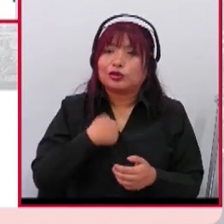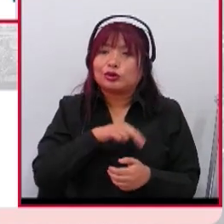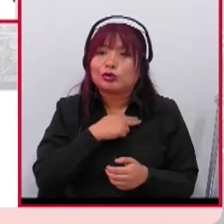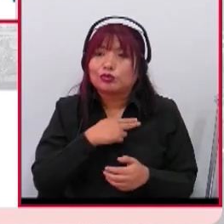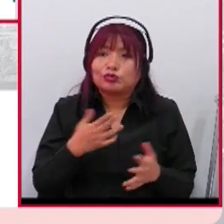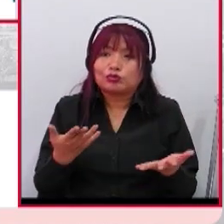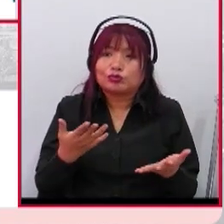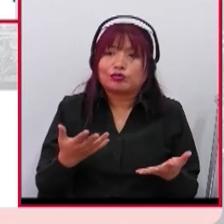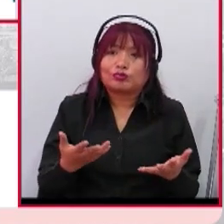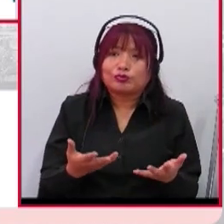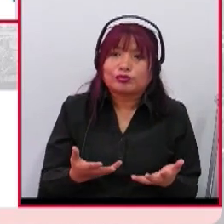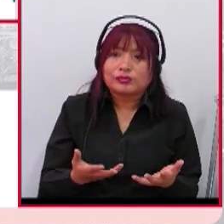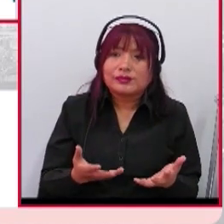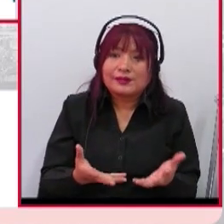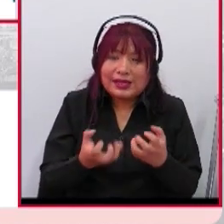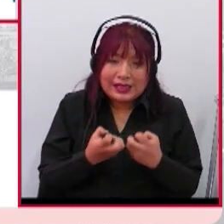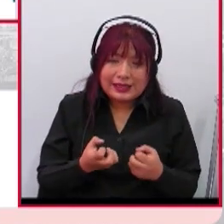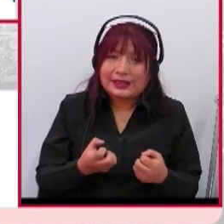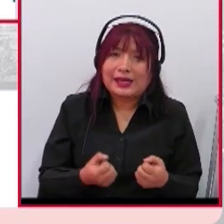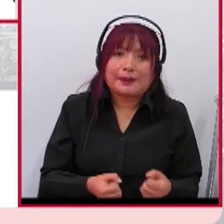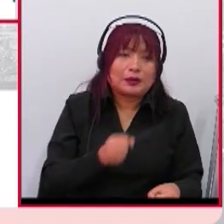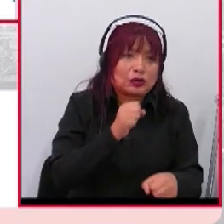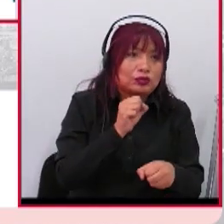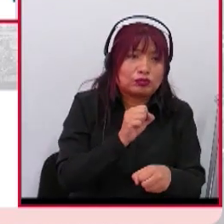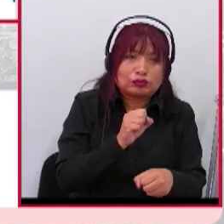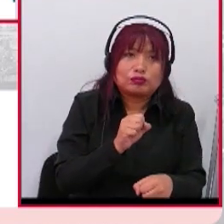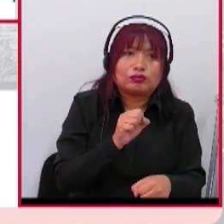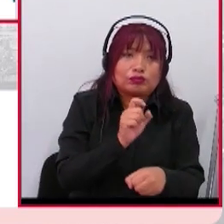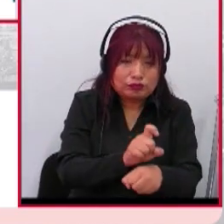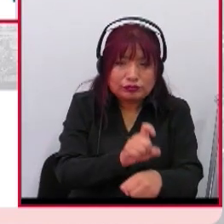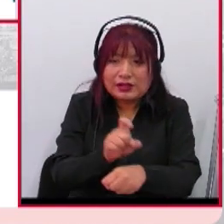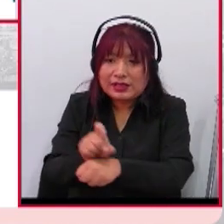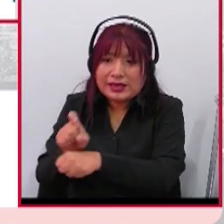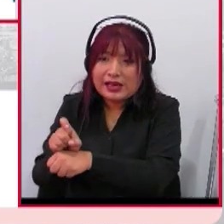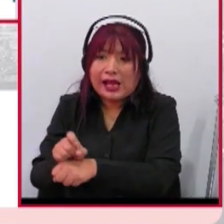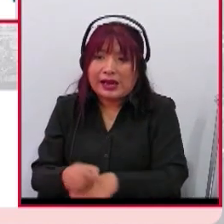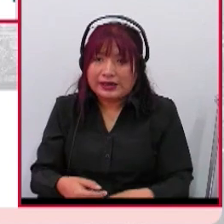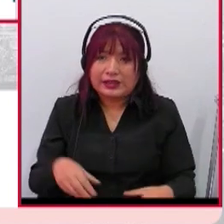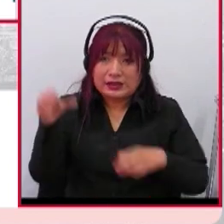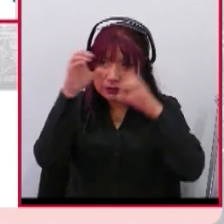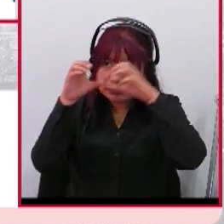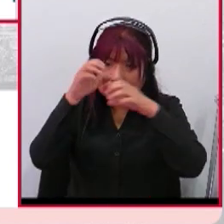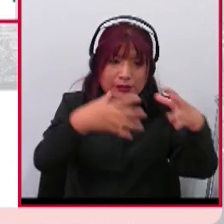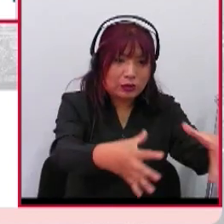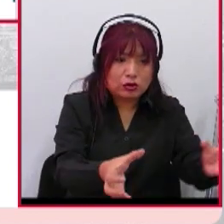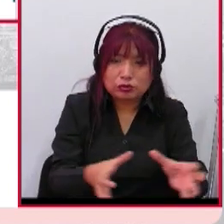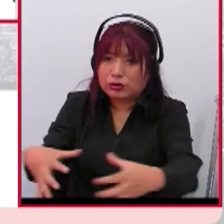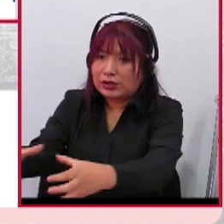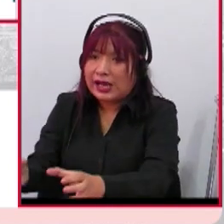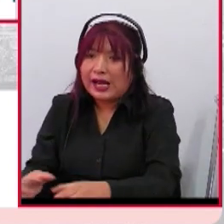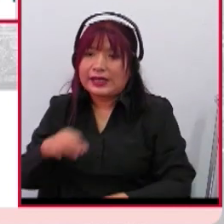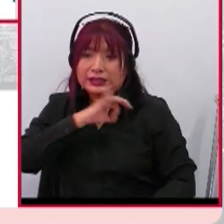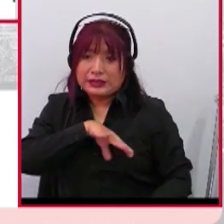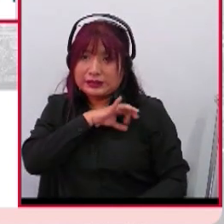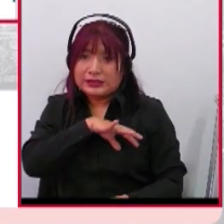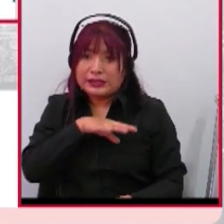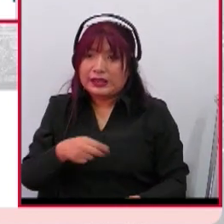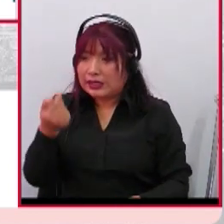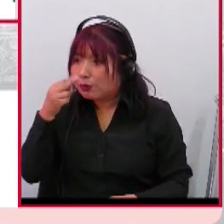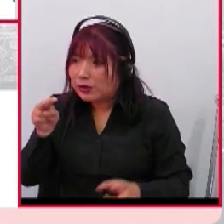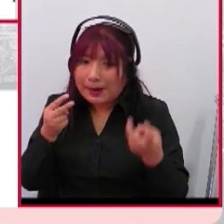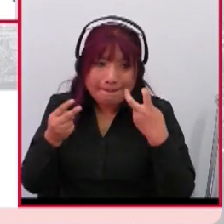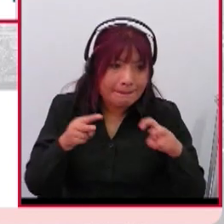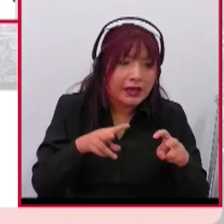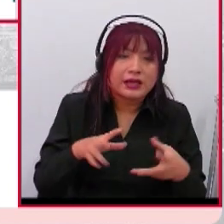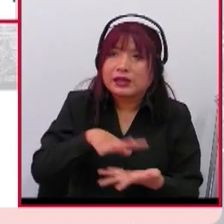entrenamos previamente, los llevamos a plantas de la organización en las operaciones de Chile y pudieran